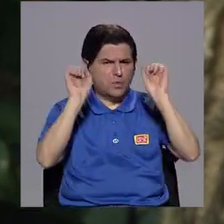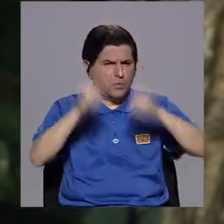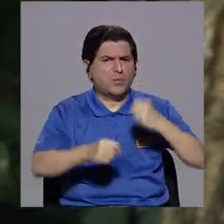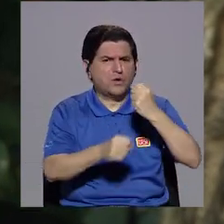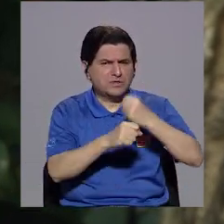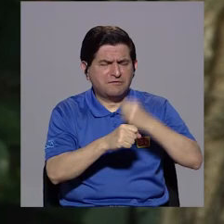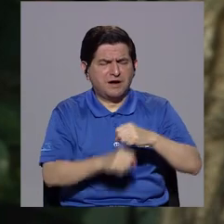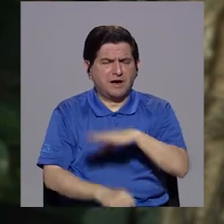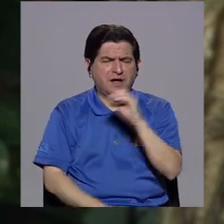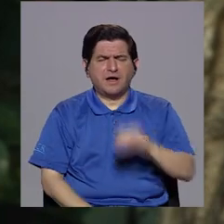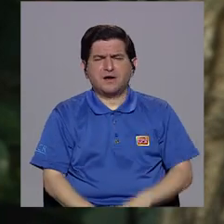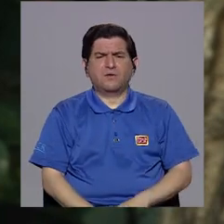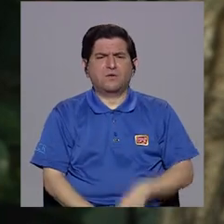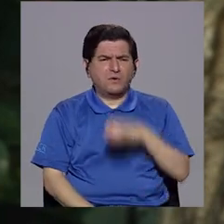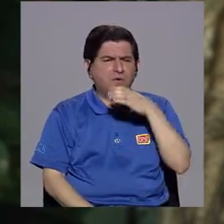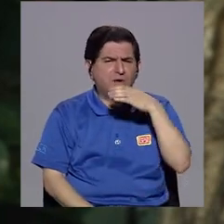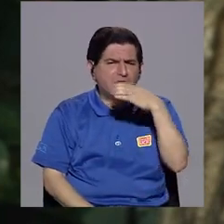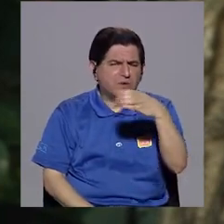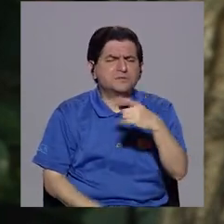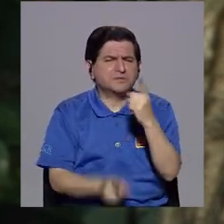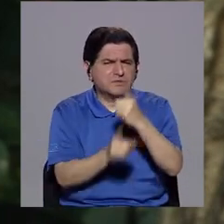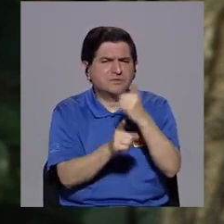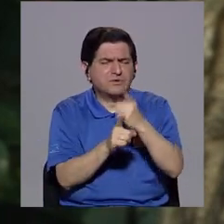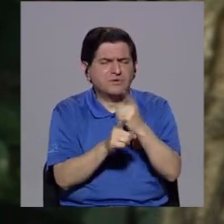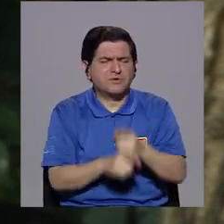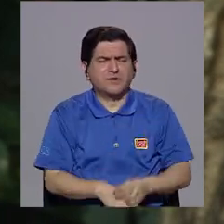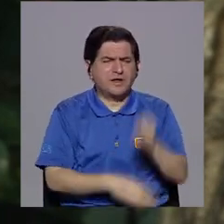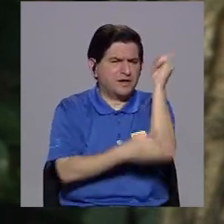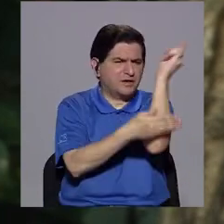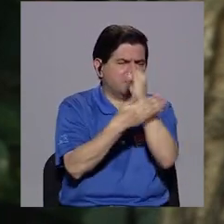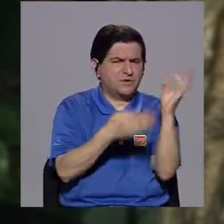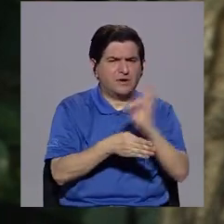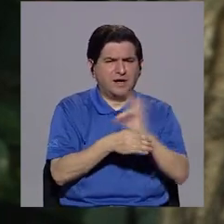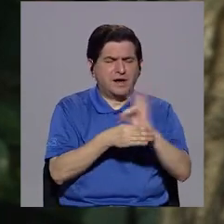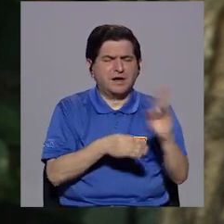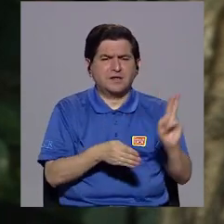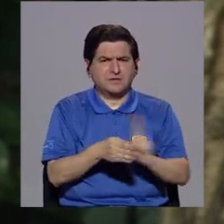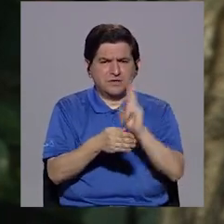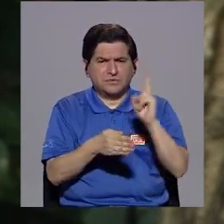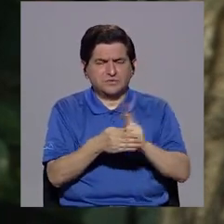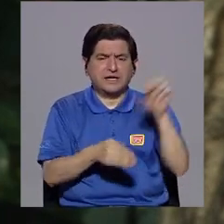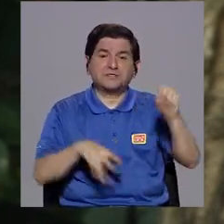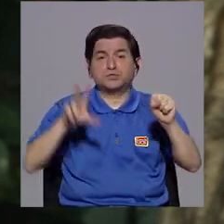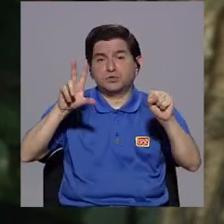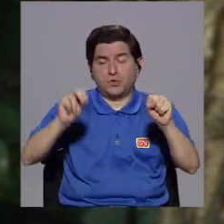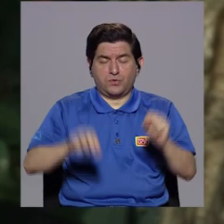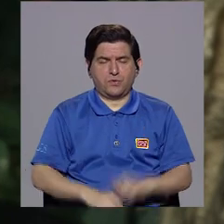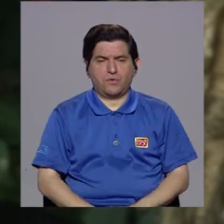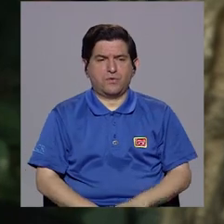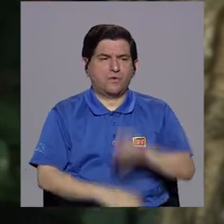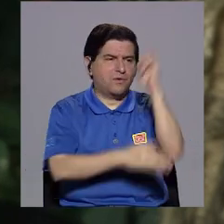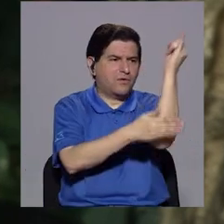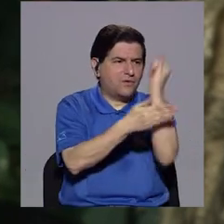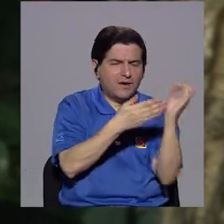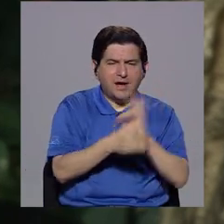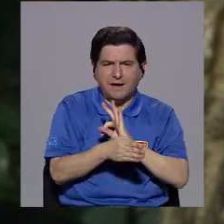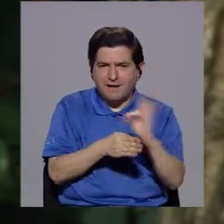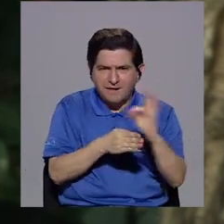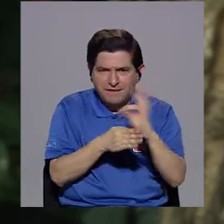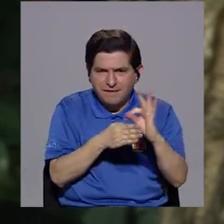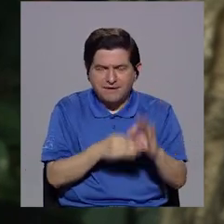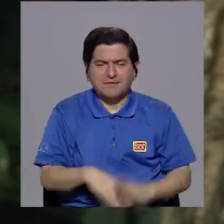es recomendable o no trabajar con arte terapia. Como mencionaba anteriormente, el arte terapia llega de alguna